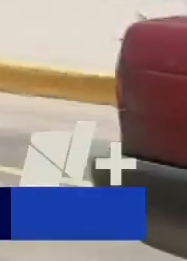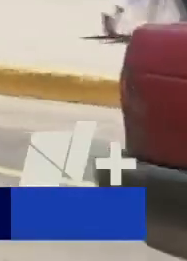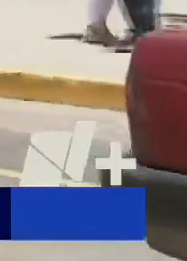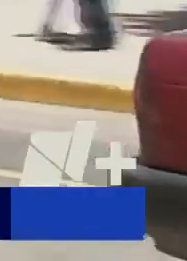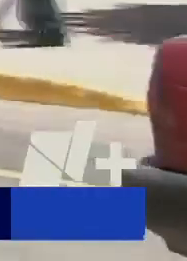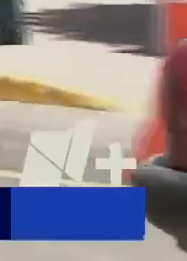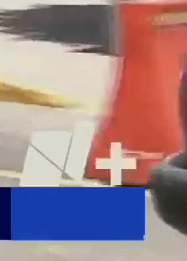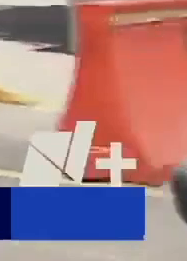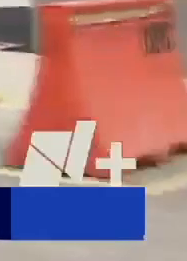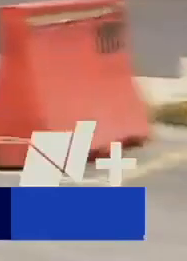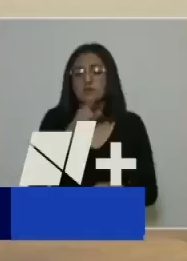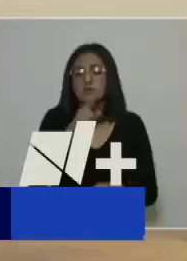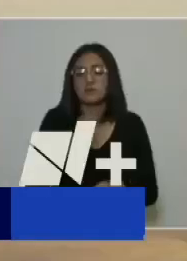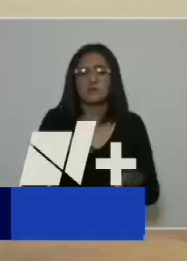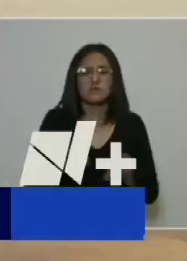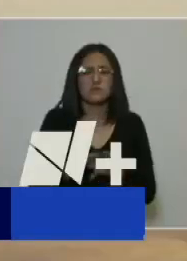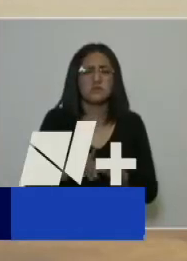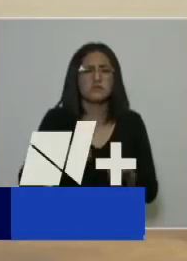ley.